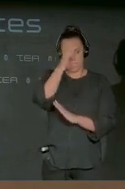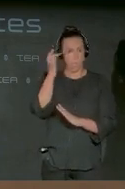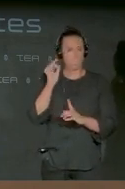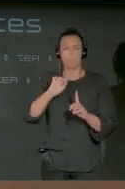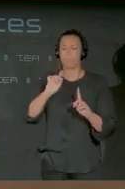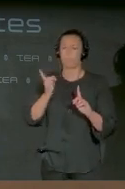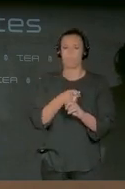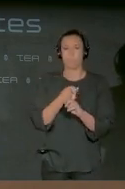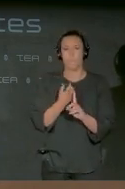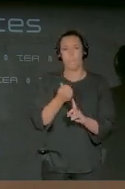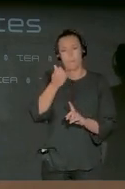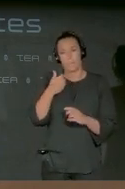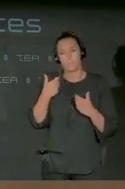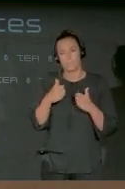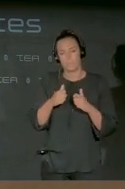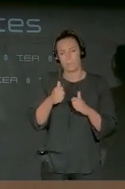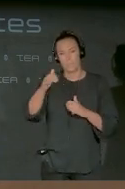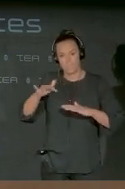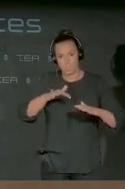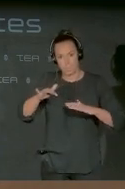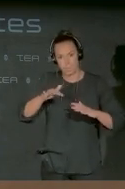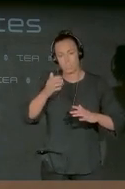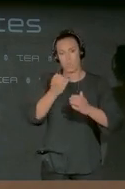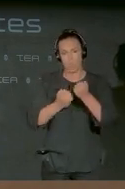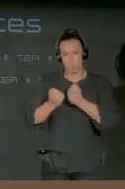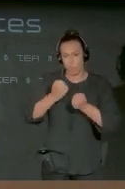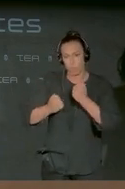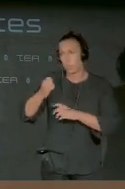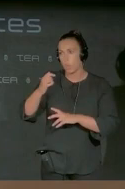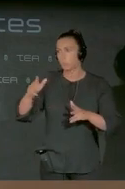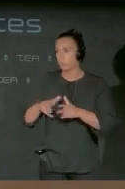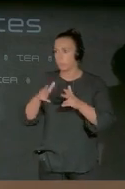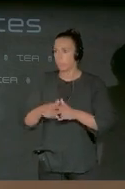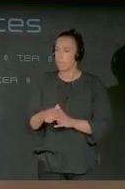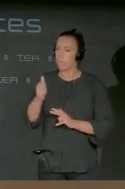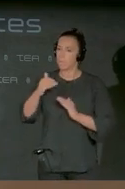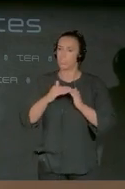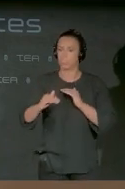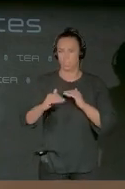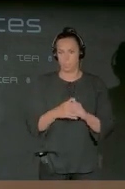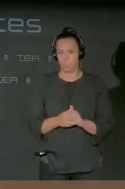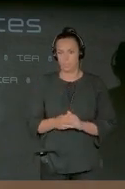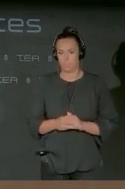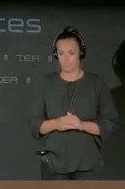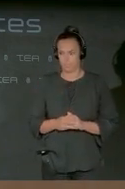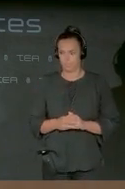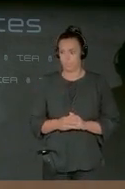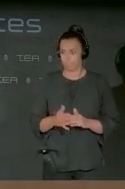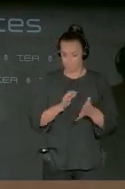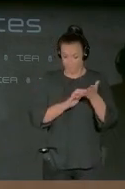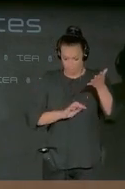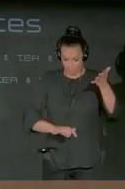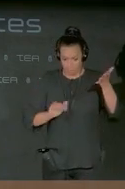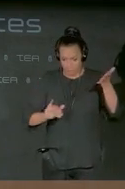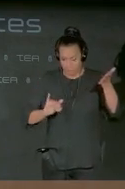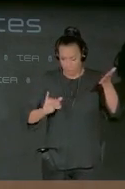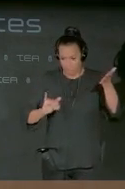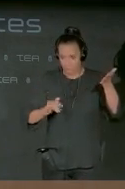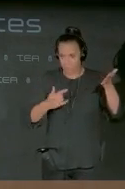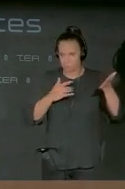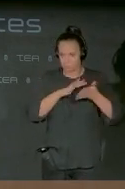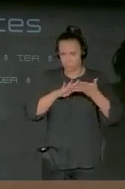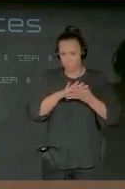dinámico, económico y social más sostenible y diverso en torno a los videojuegos. Además, hay numerosos informes que hablan de los efectos positivos de un